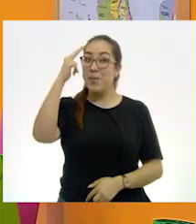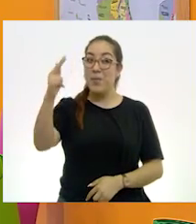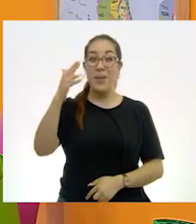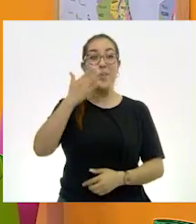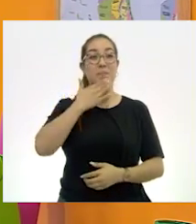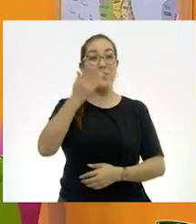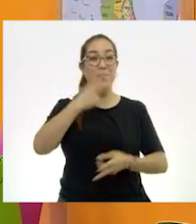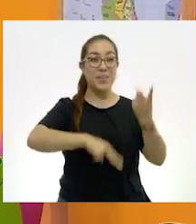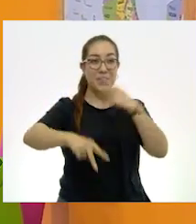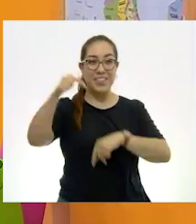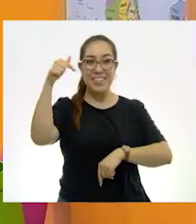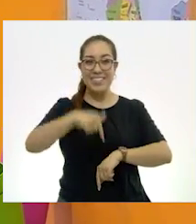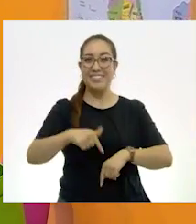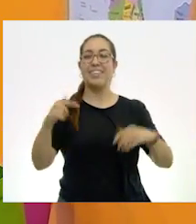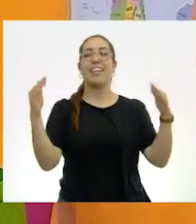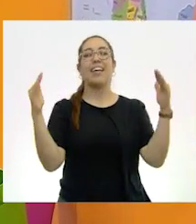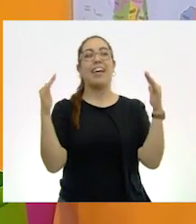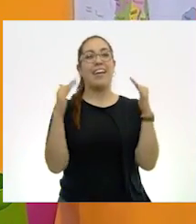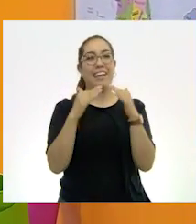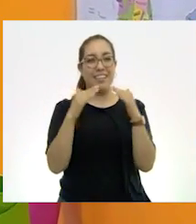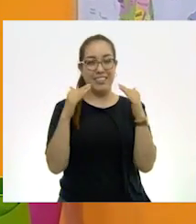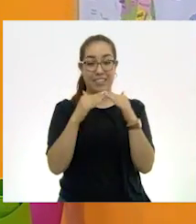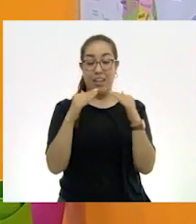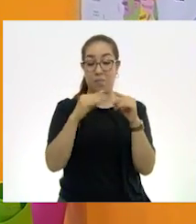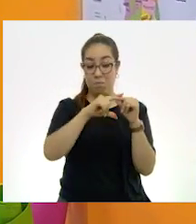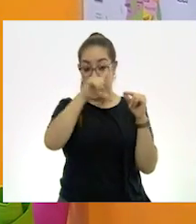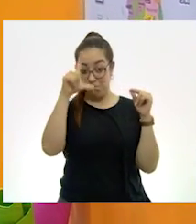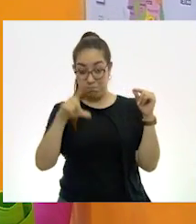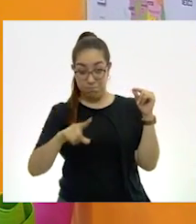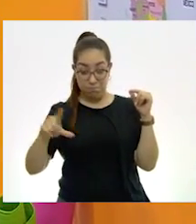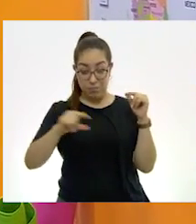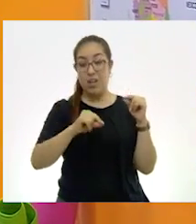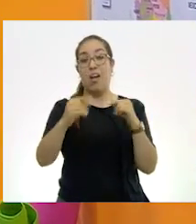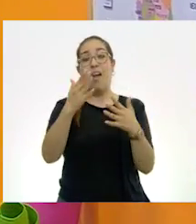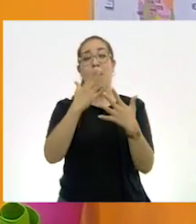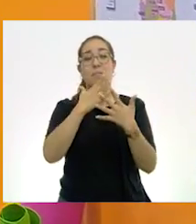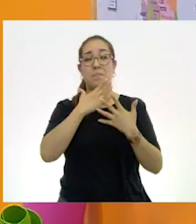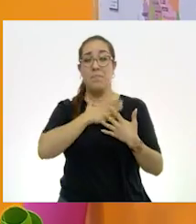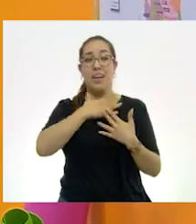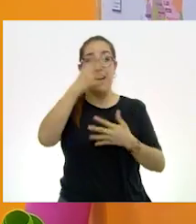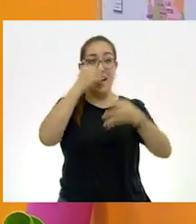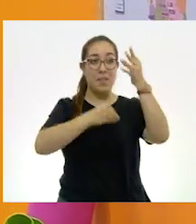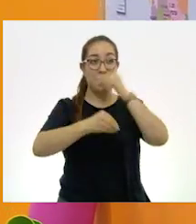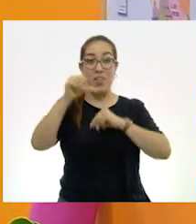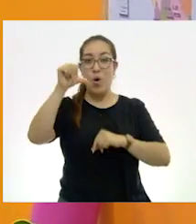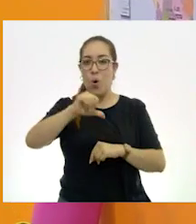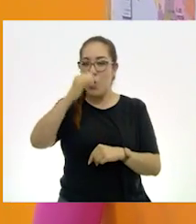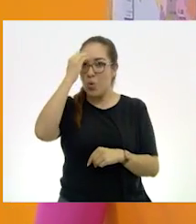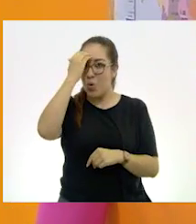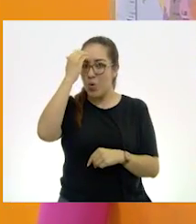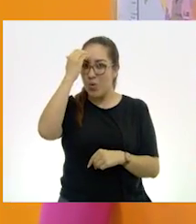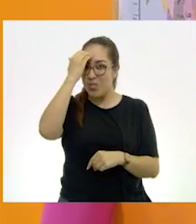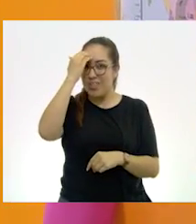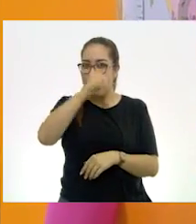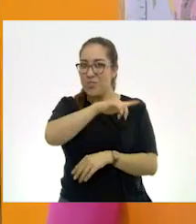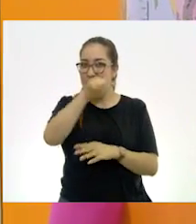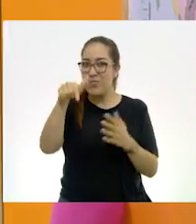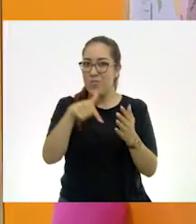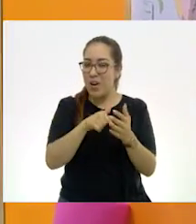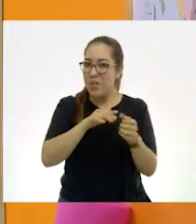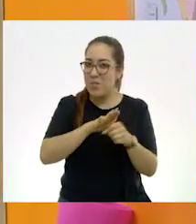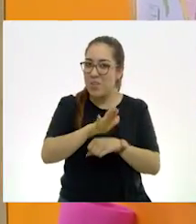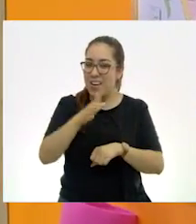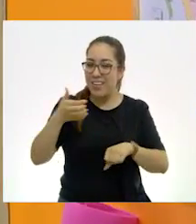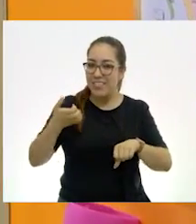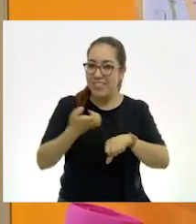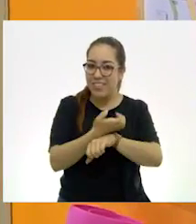Bienvenidos a Aprendiendo a Amar a México. El día de hoy conoceremos el estado de la eterna primavera. Así es, el estado